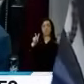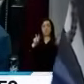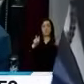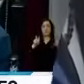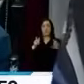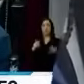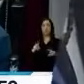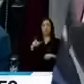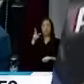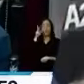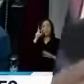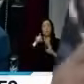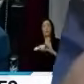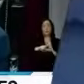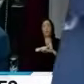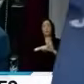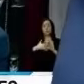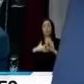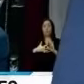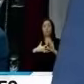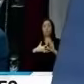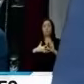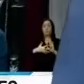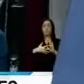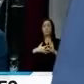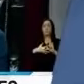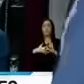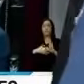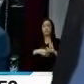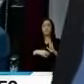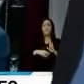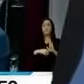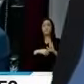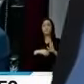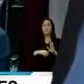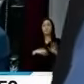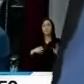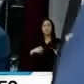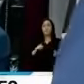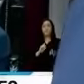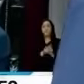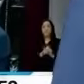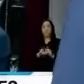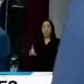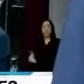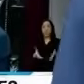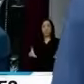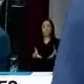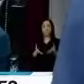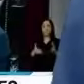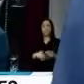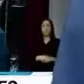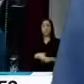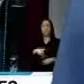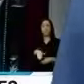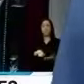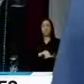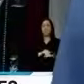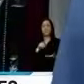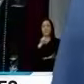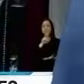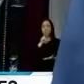dejo en contacto con él. Bueno, un abrazo grande. Facundo Pastor lo saluda. Gracias por estos minutitos. Gracias por estar